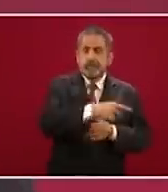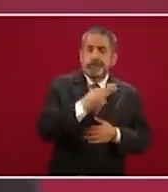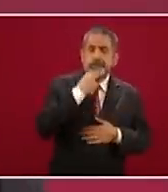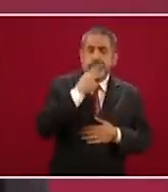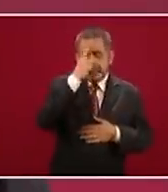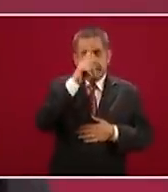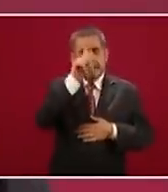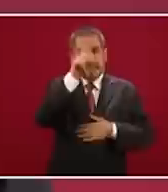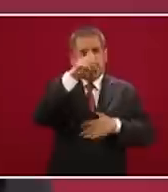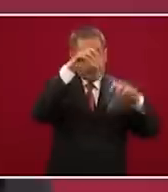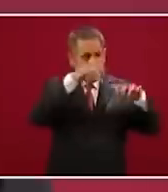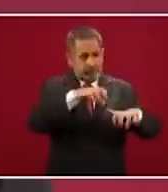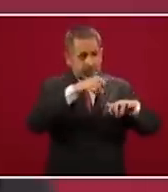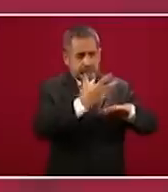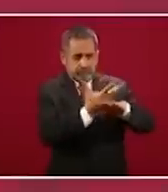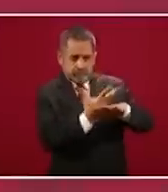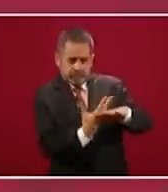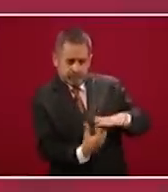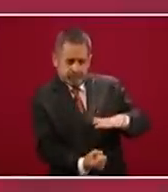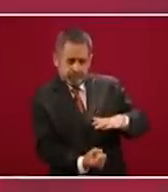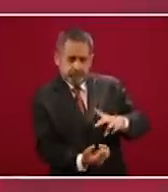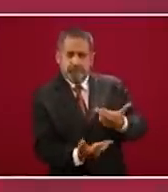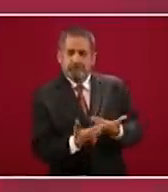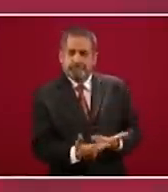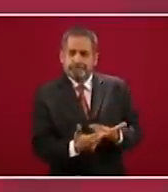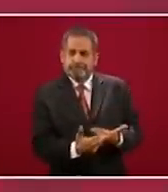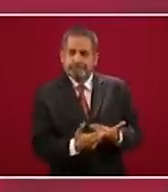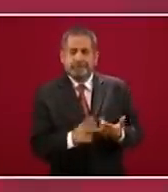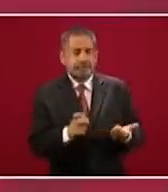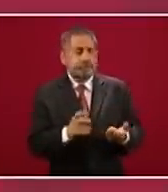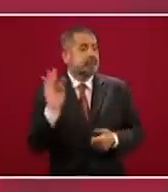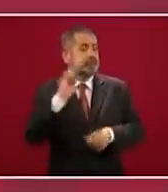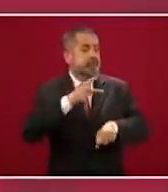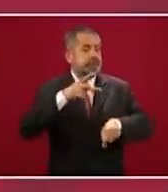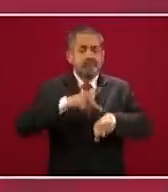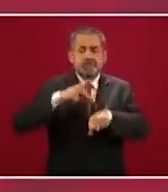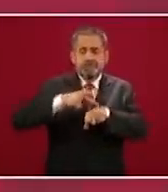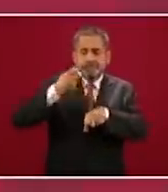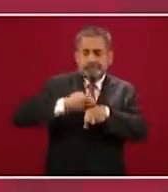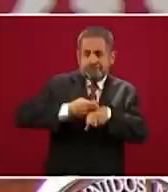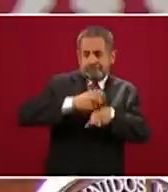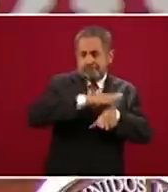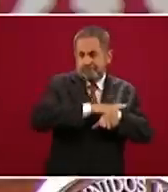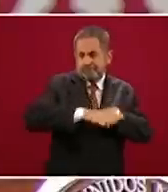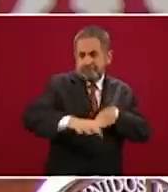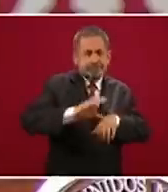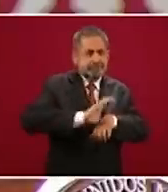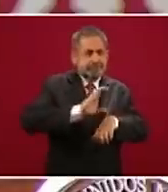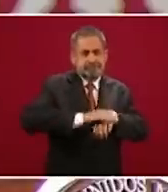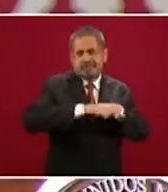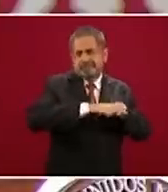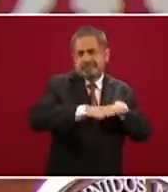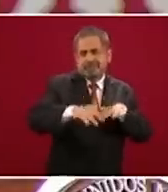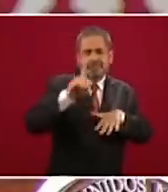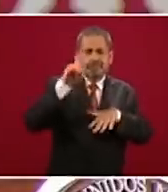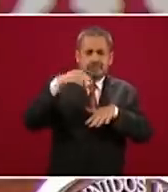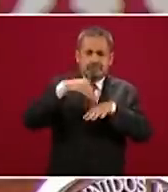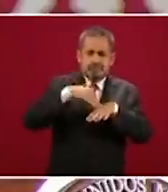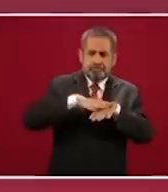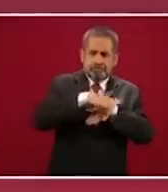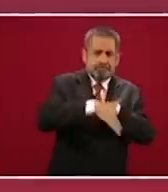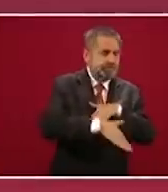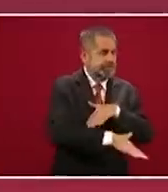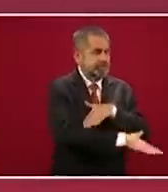acuíferos. Si todo es concreto, toda el agua va al